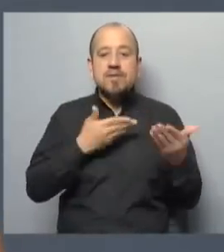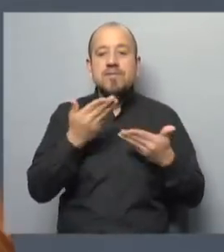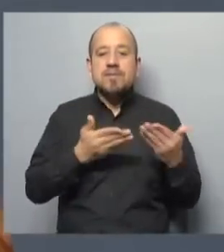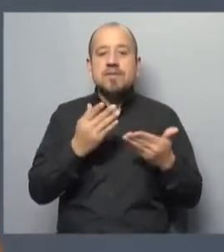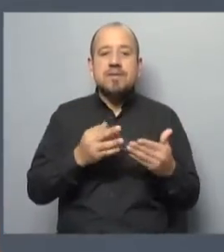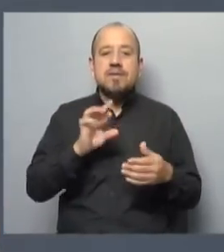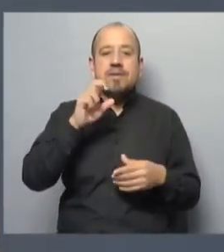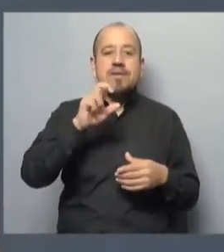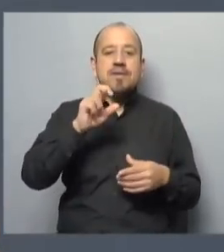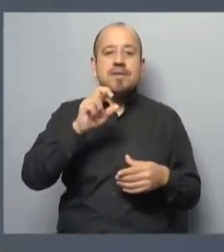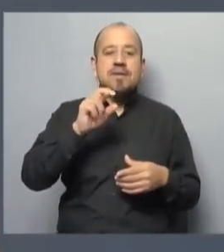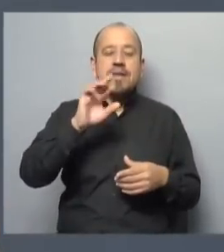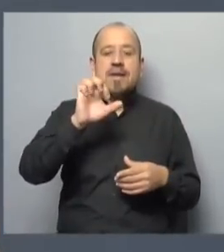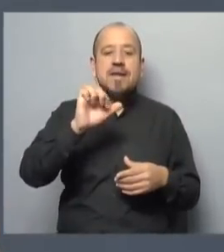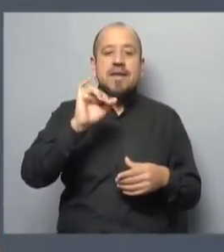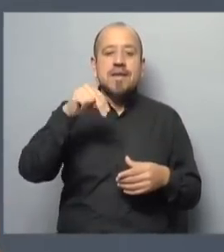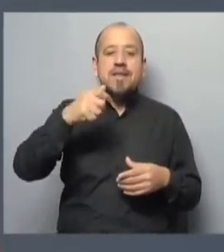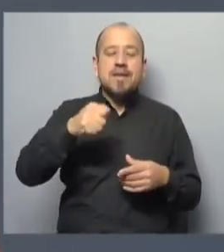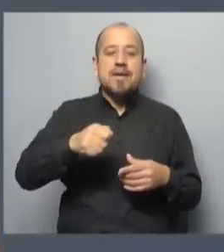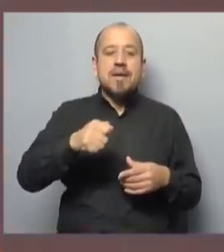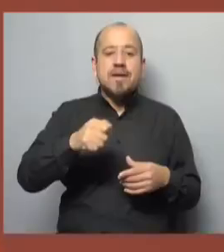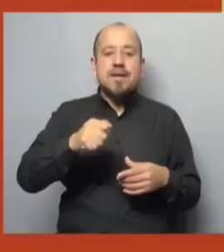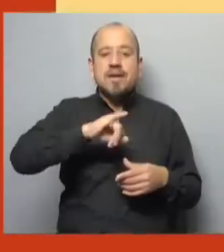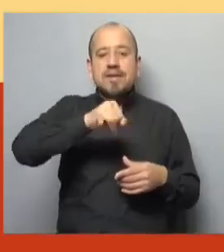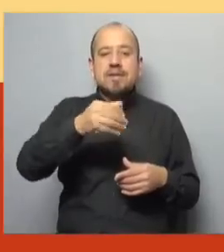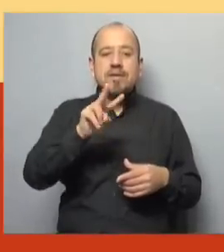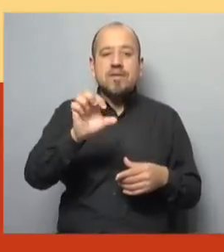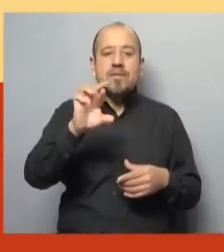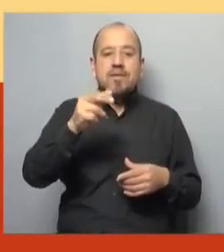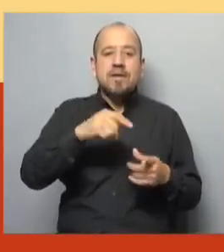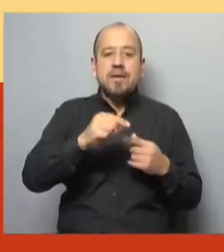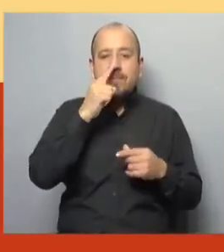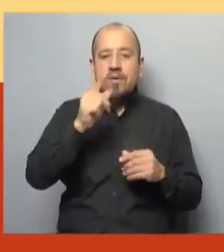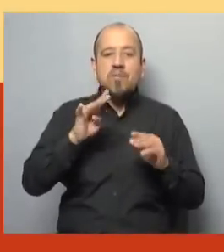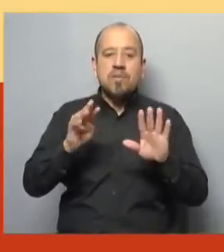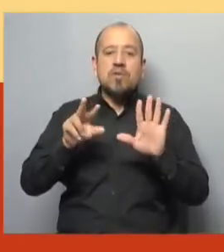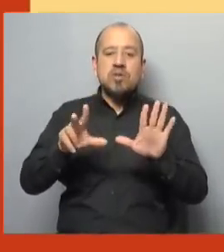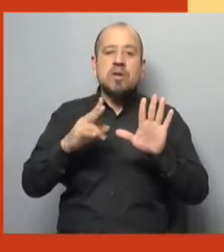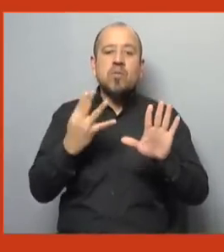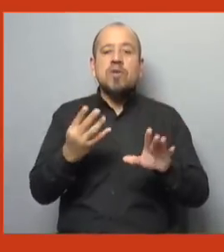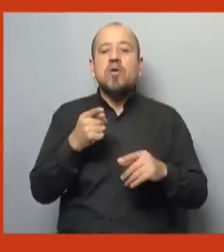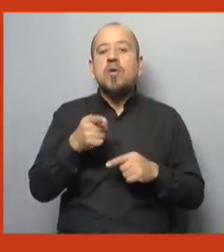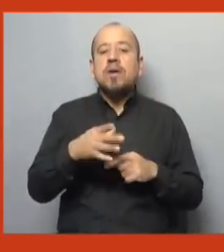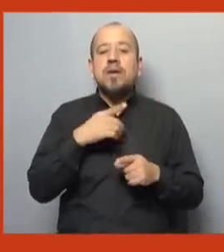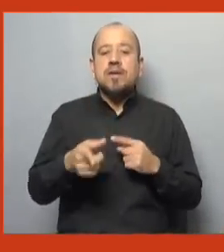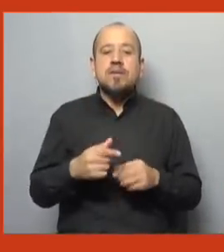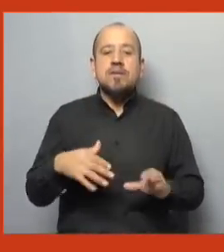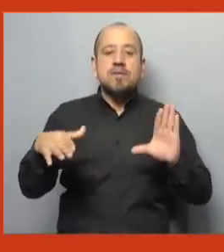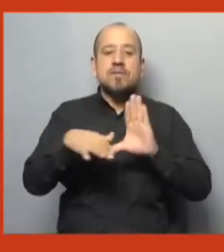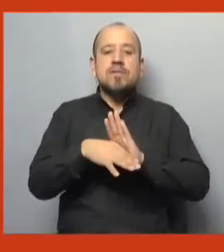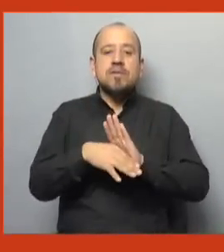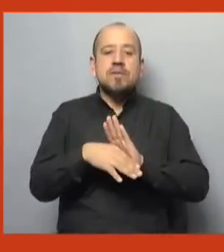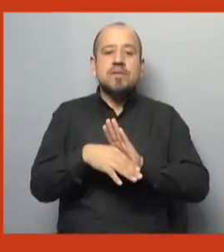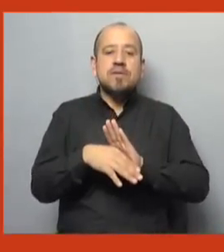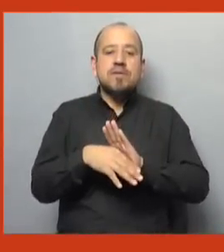reina jacinto el año 84 y la mandé por algo muy especial creo que hay una gran coincidencia entre